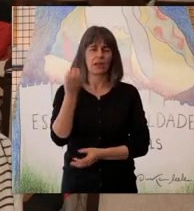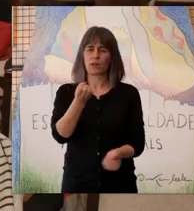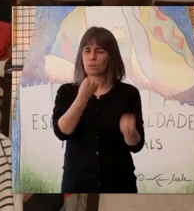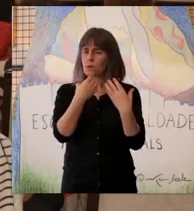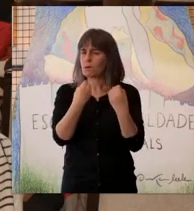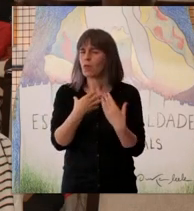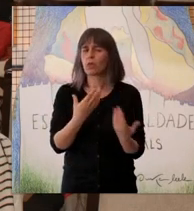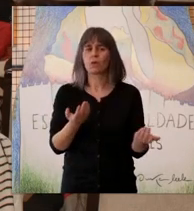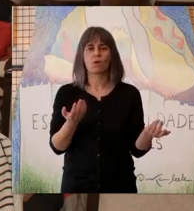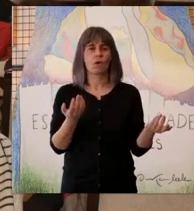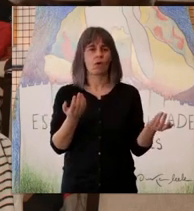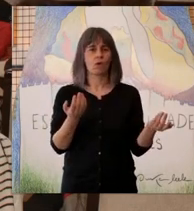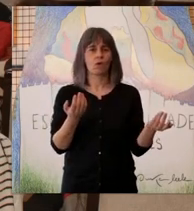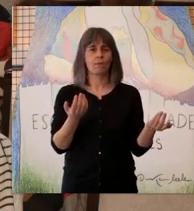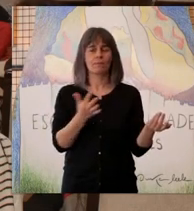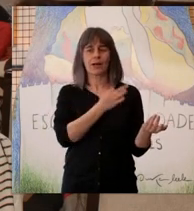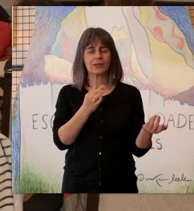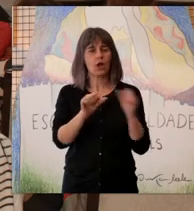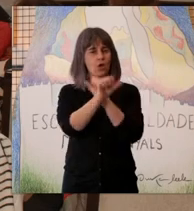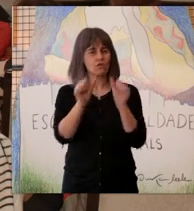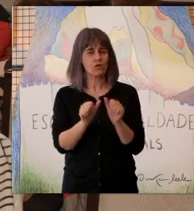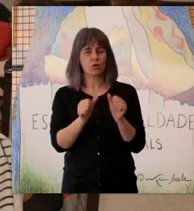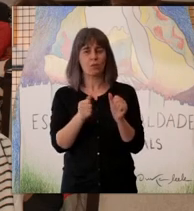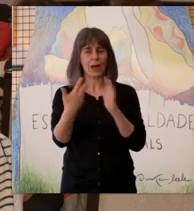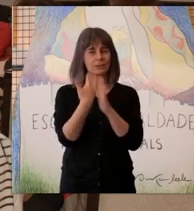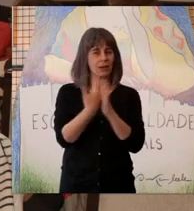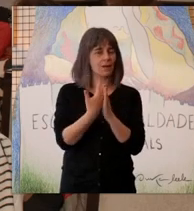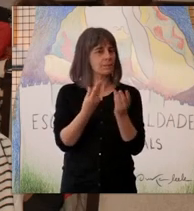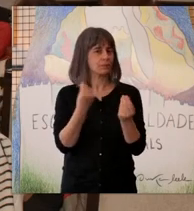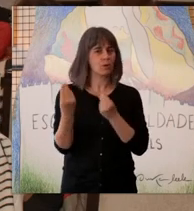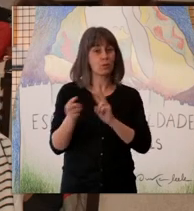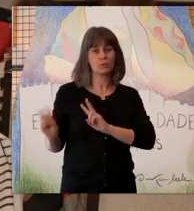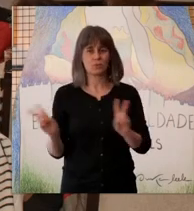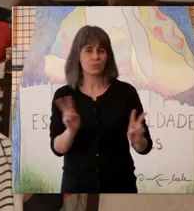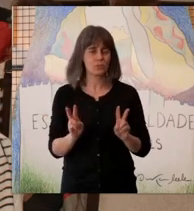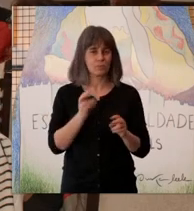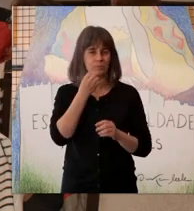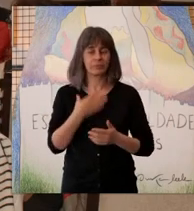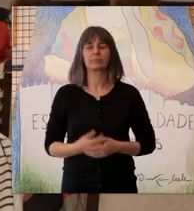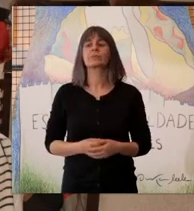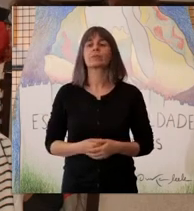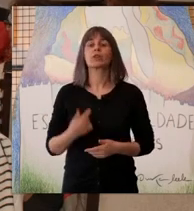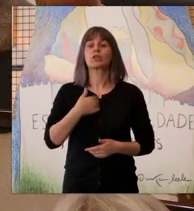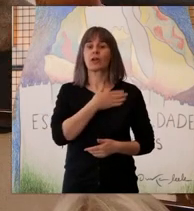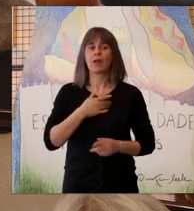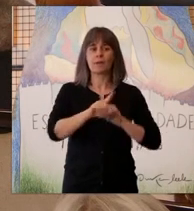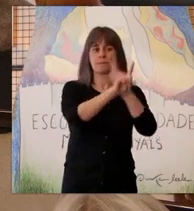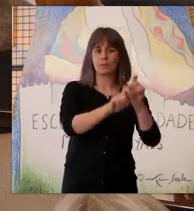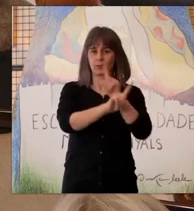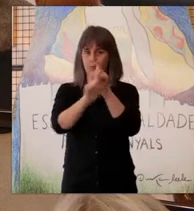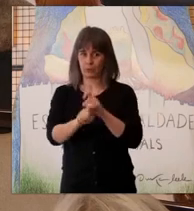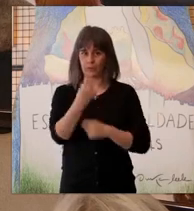y con un registro de lo más ágil No yo quería haceros una pregunta cada una ha dicho